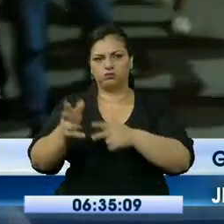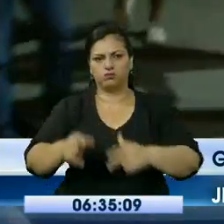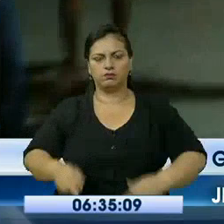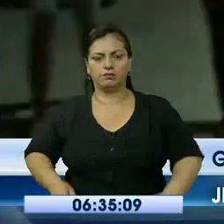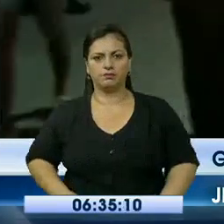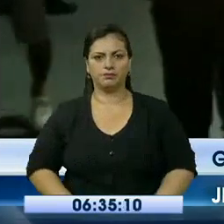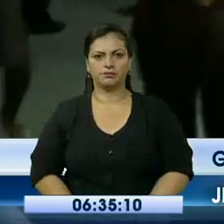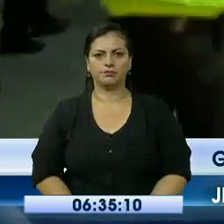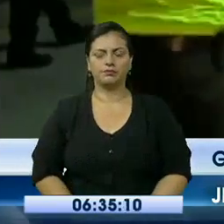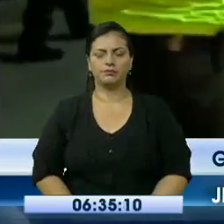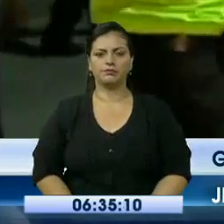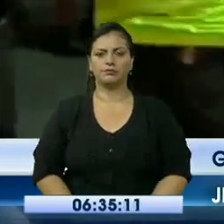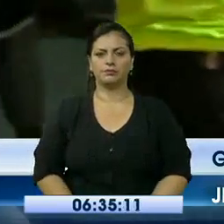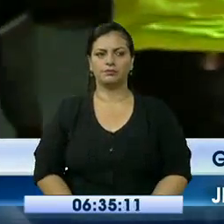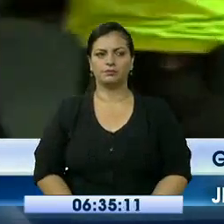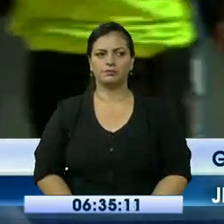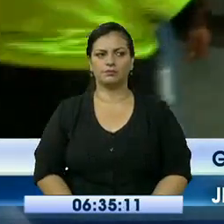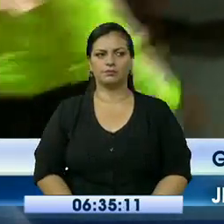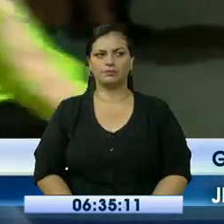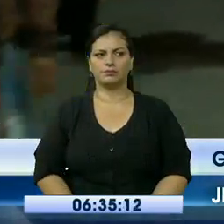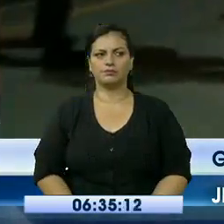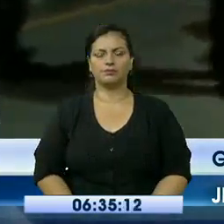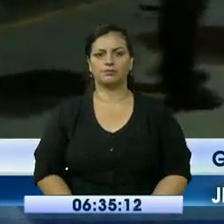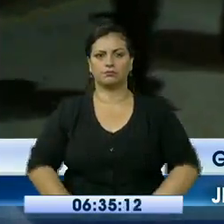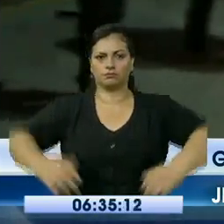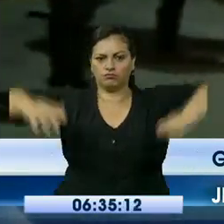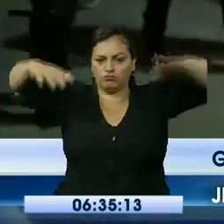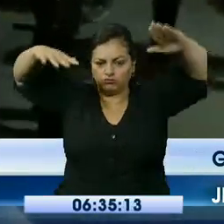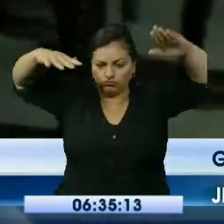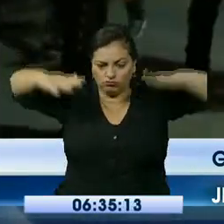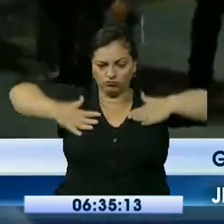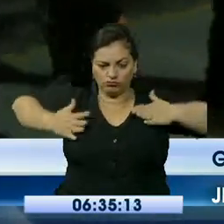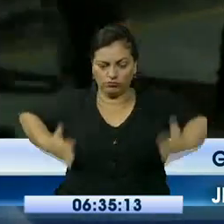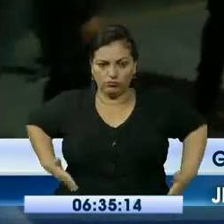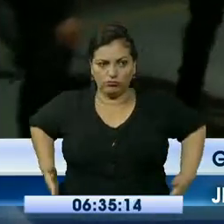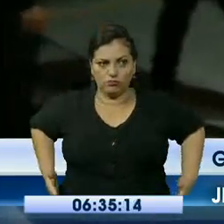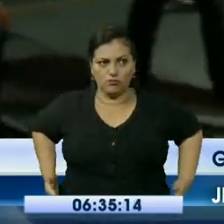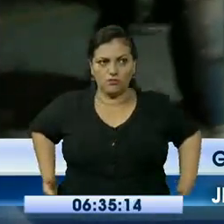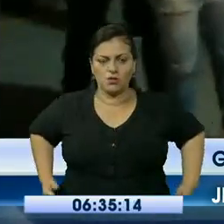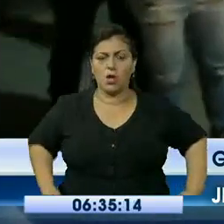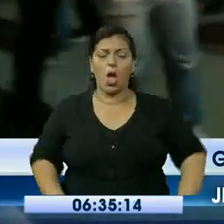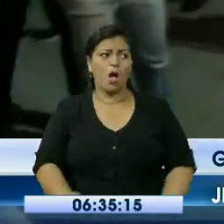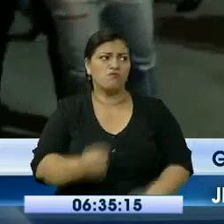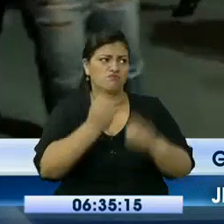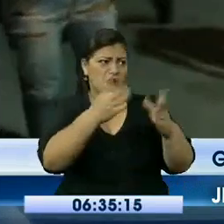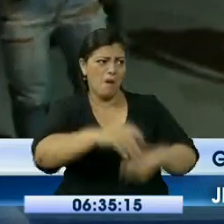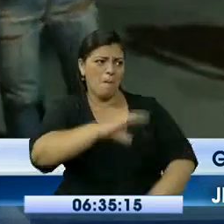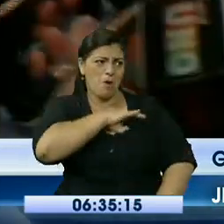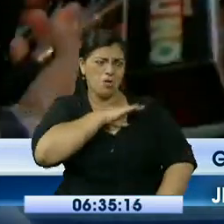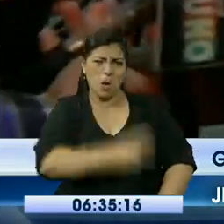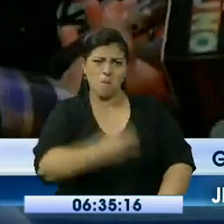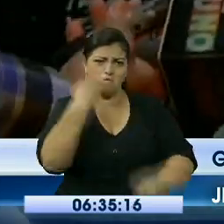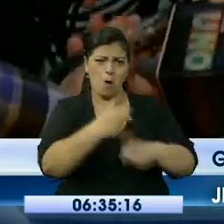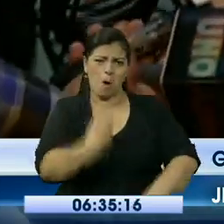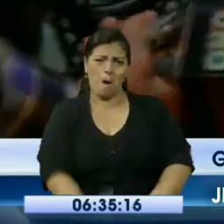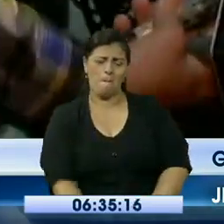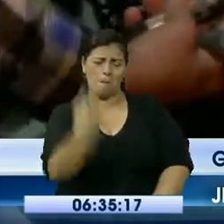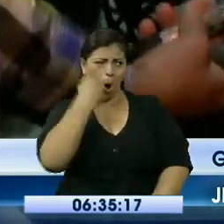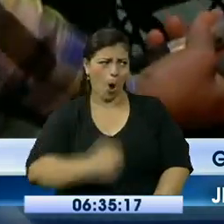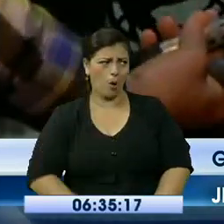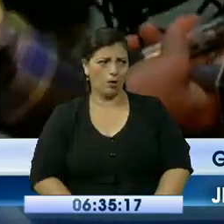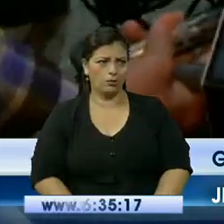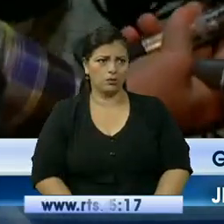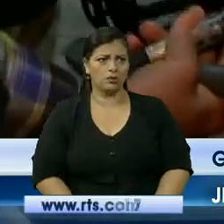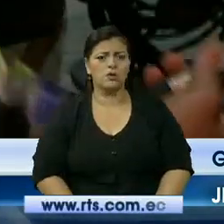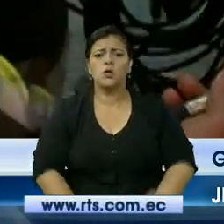Muchos de los motociclistas que fueron sometidos al control denunciaron haber sido agredidos por la policía. Nada, mira, si nos están